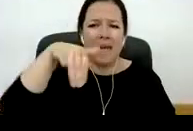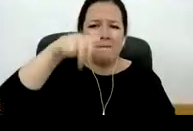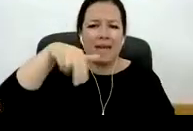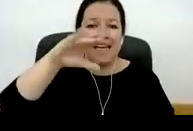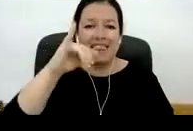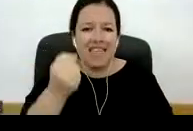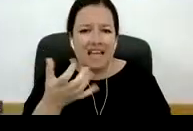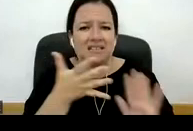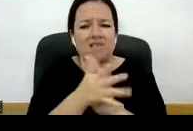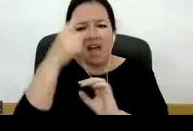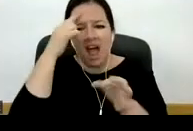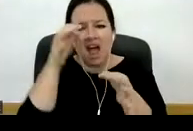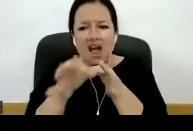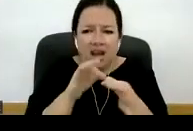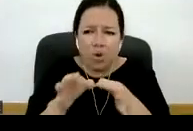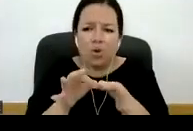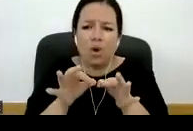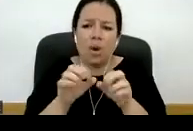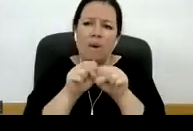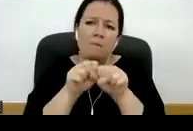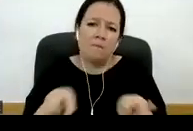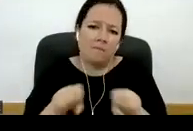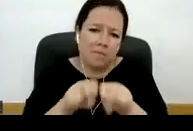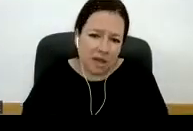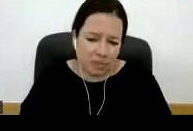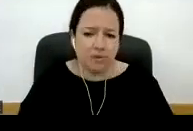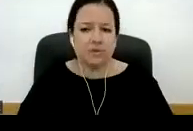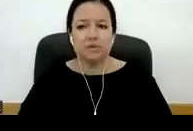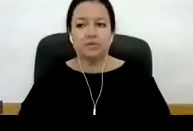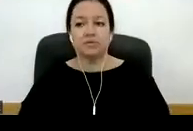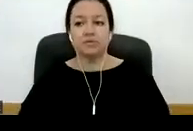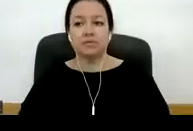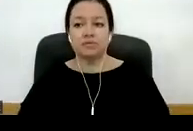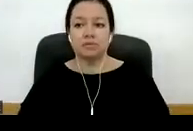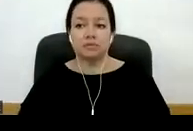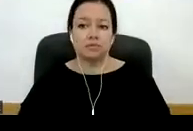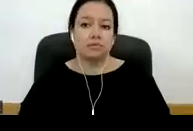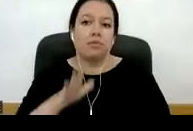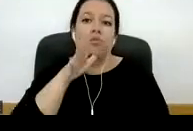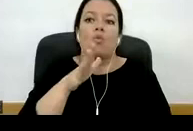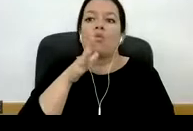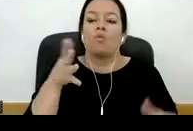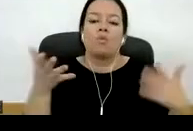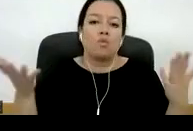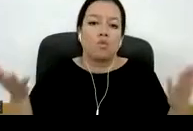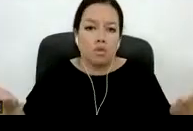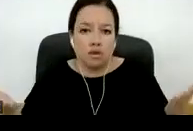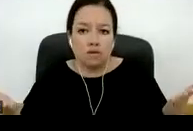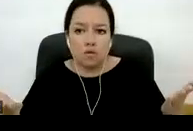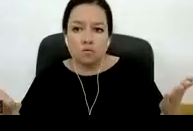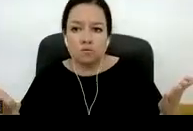deterioro de la función neuronal más acelerado de lo que debiera, bien causado por una